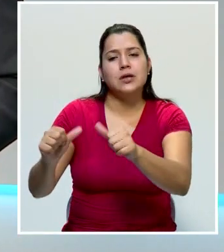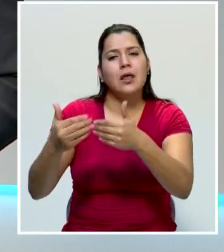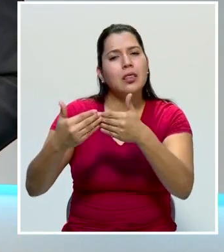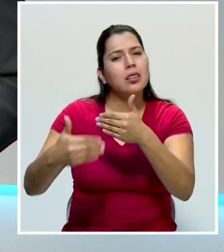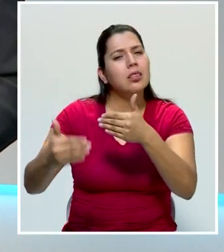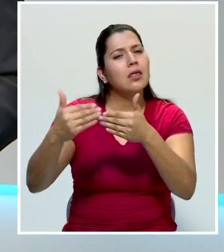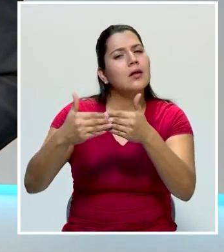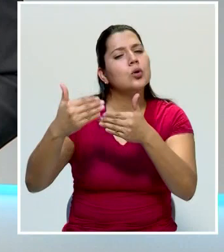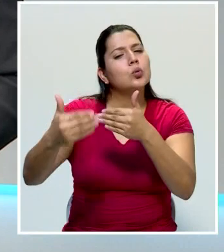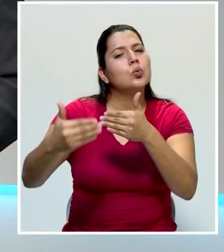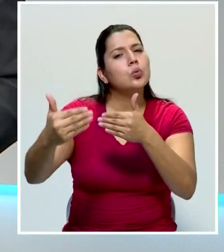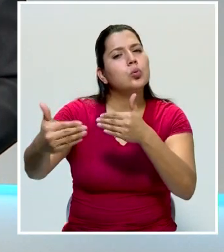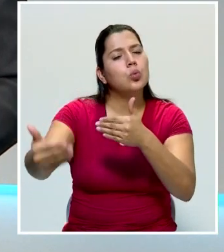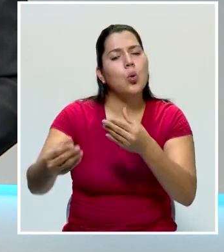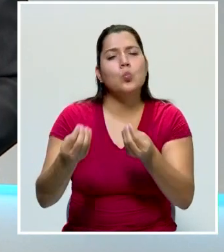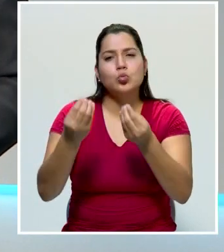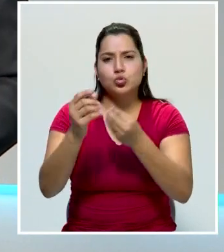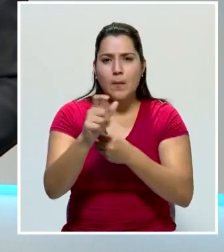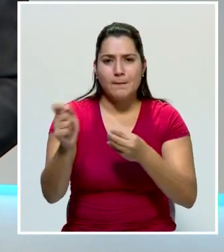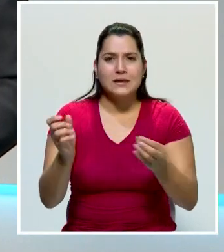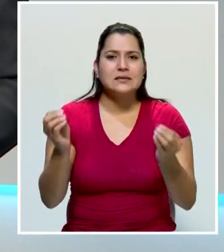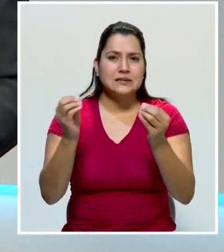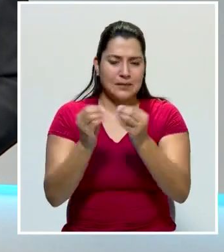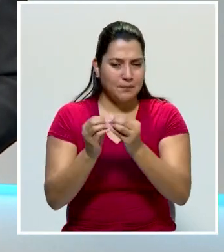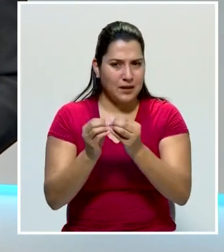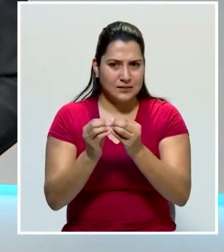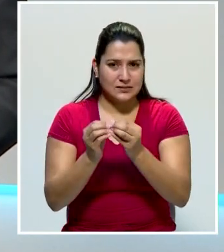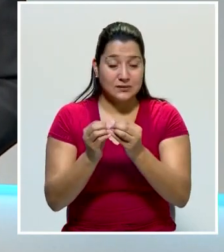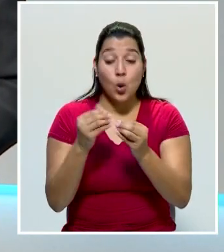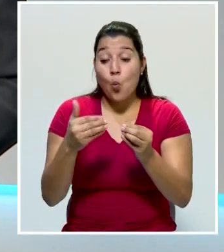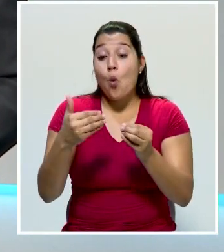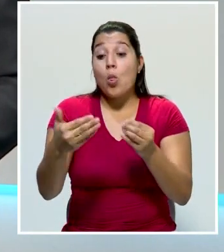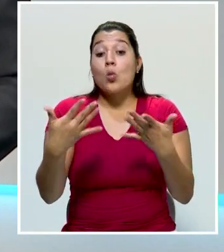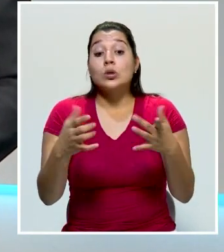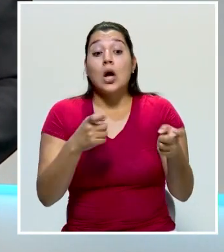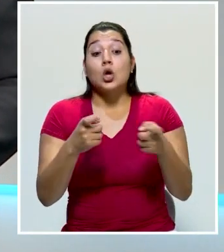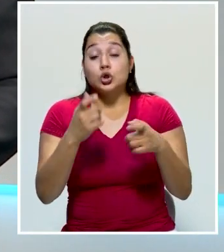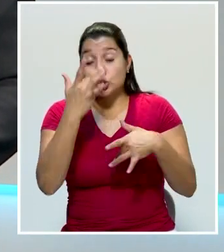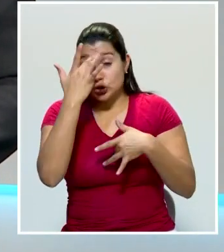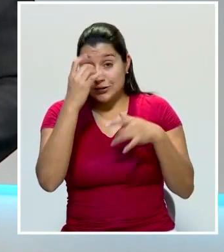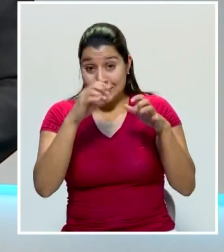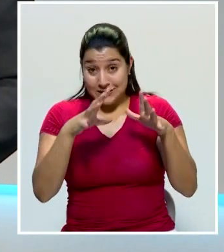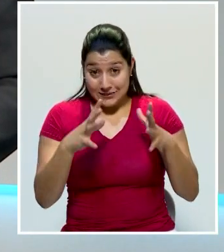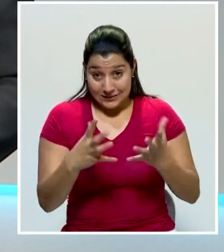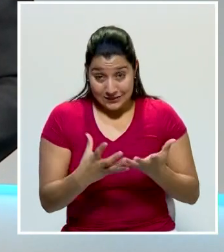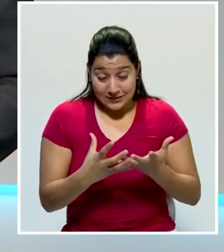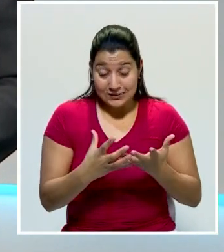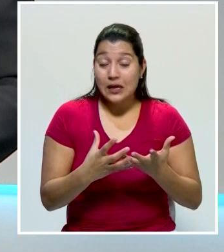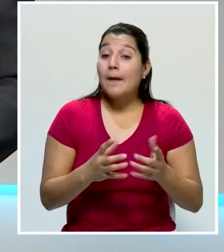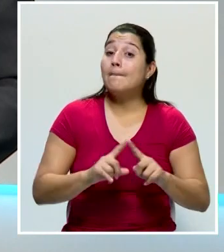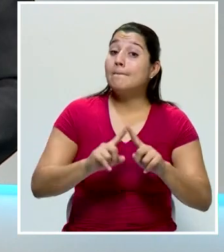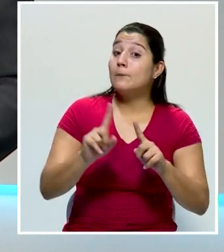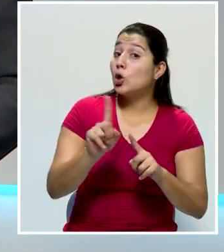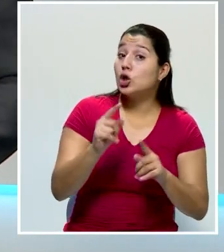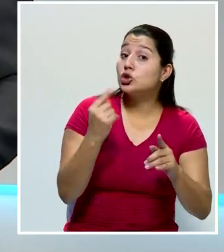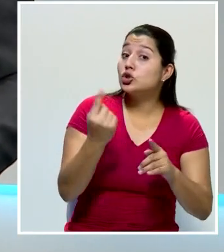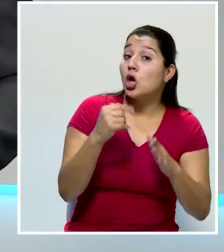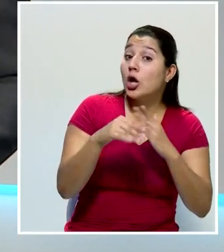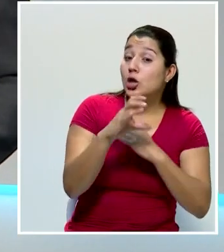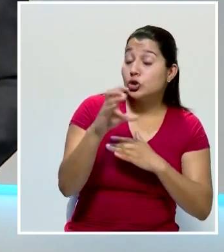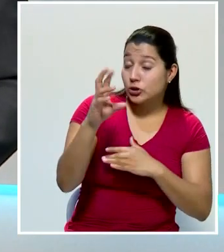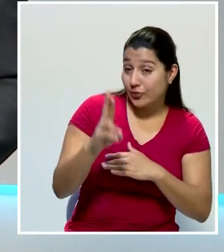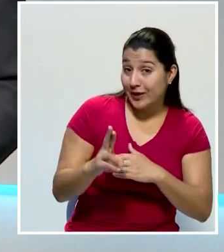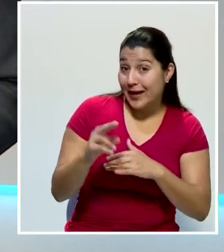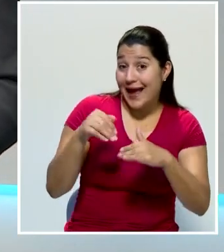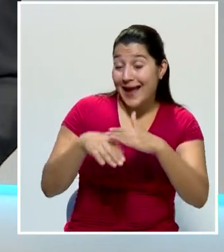meses, incluso pasado ya el tema del control de la pandemia, no solo en Costa Rica, sino, como usted lo menciona, don Ernesto, también alrededor del mundo, de las